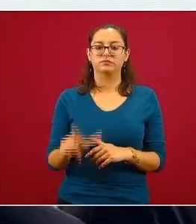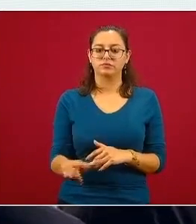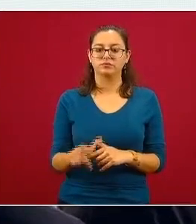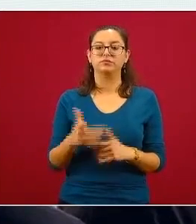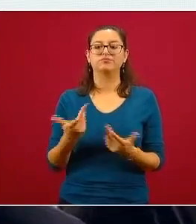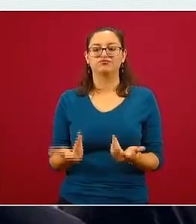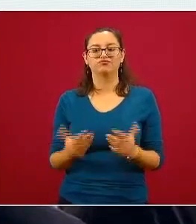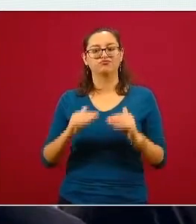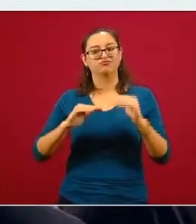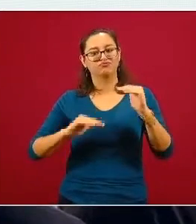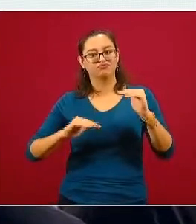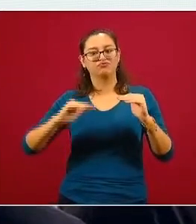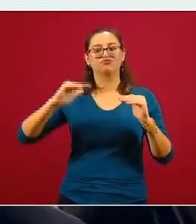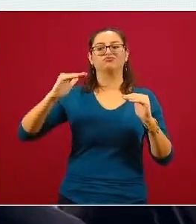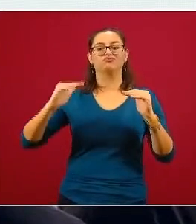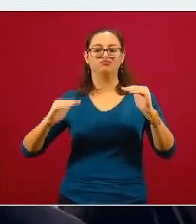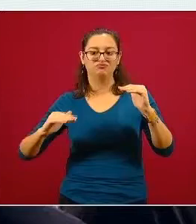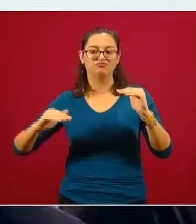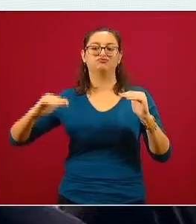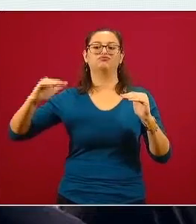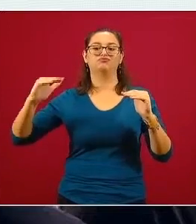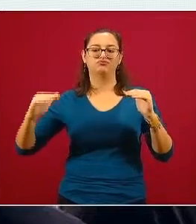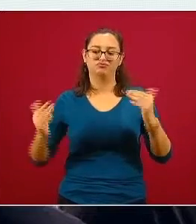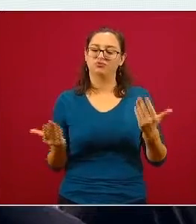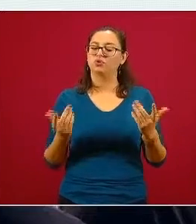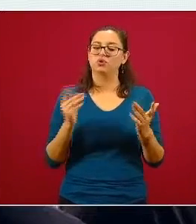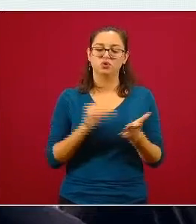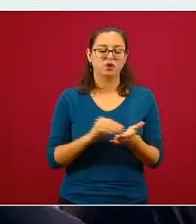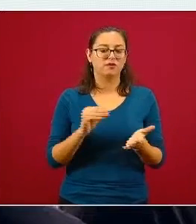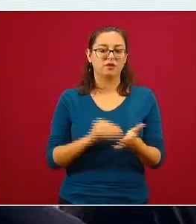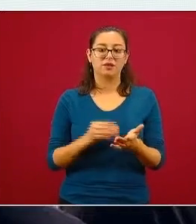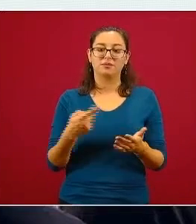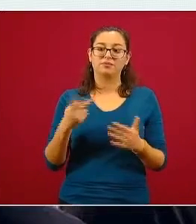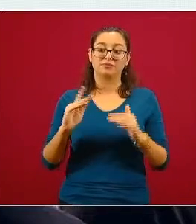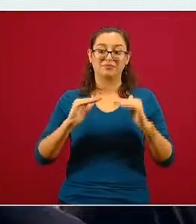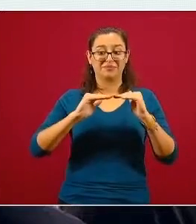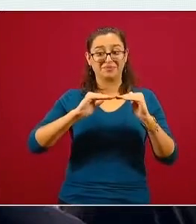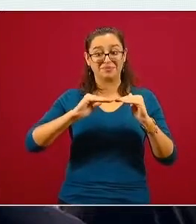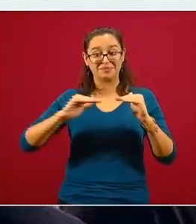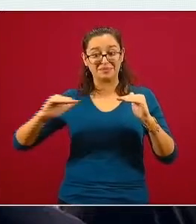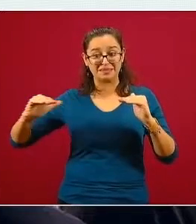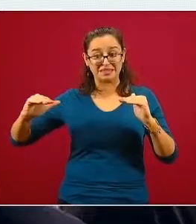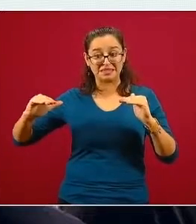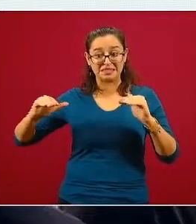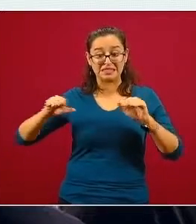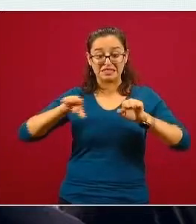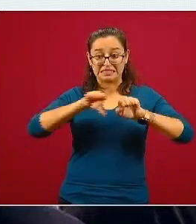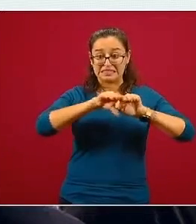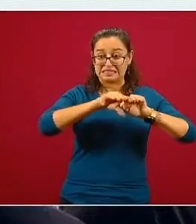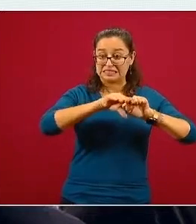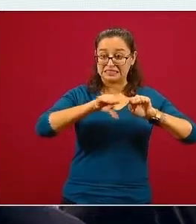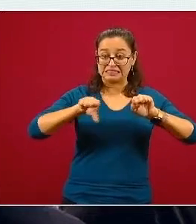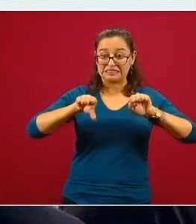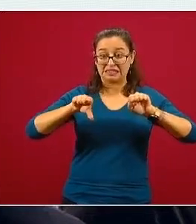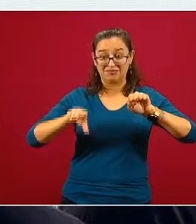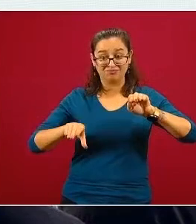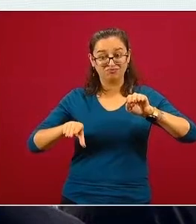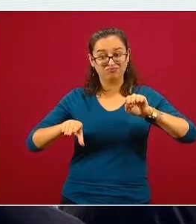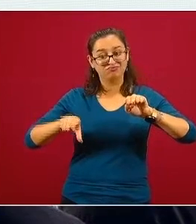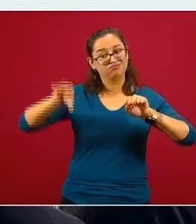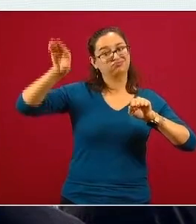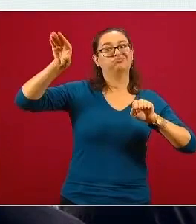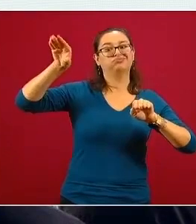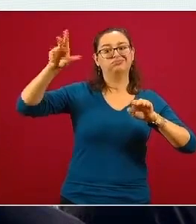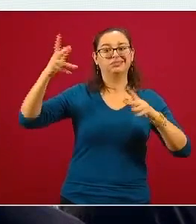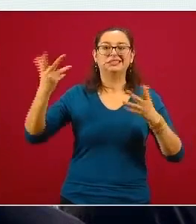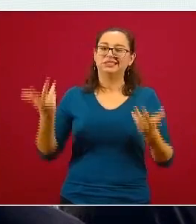también están ahí como queriendo hacer una meseta, pero siempre sabemos que una meseta en cualquier momento pudiera cambiar hacia una tendencia